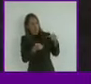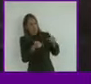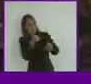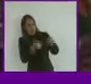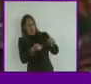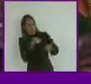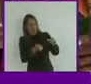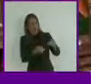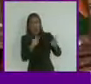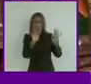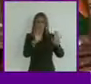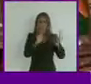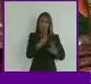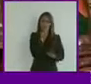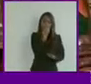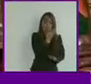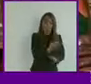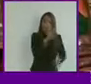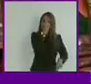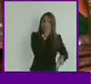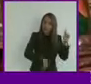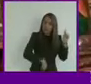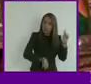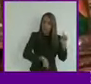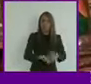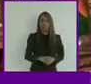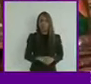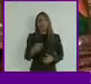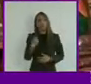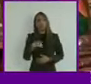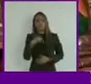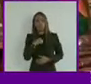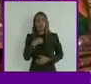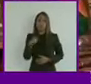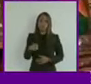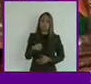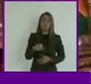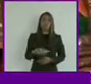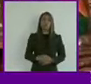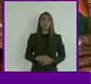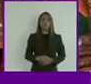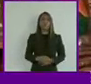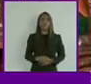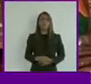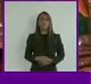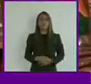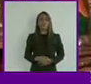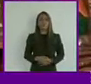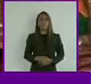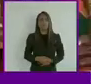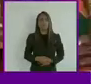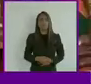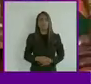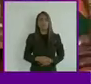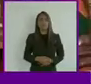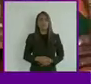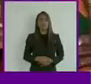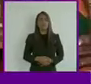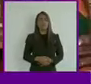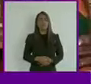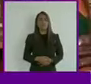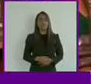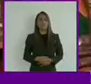queremos romper, precisamente es lo que queremos romper, y lo vamos motivando, lo vamos incentivando, y sobre todo, veo que hay una particularidad entre quienes han participado